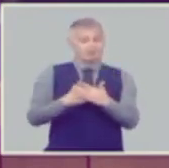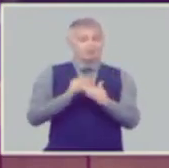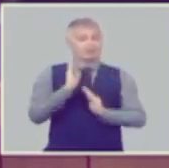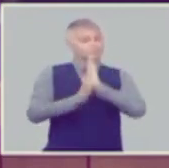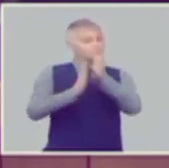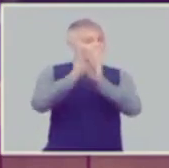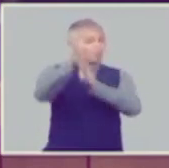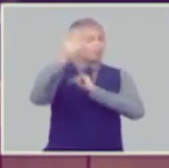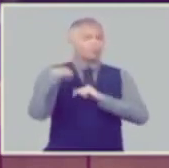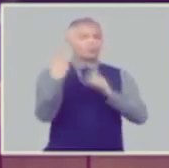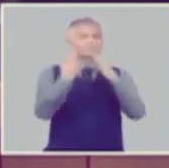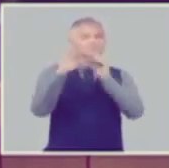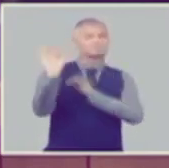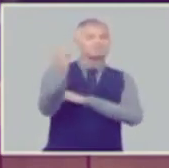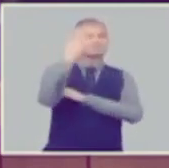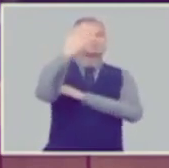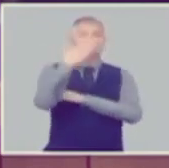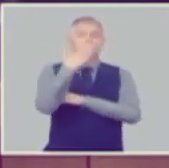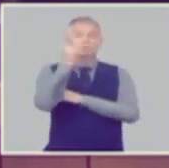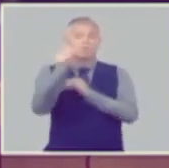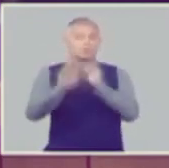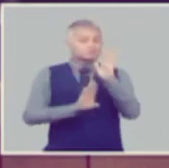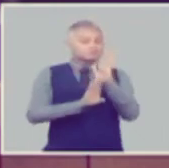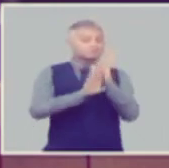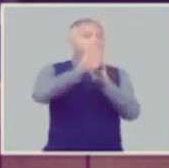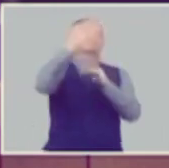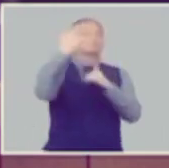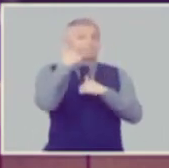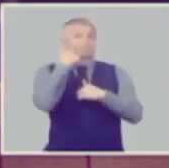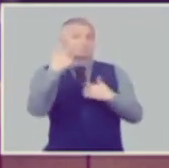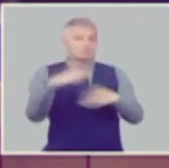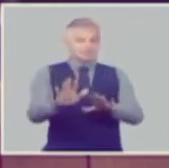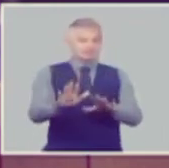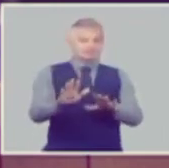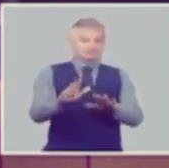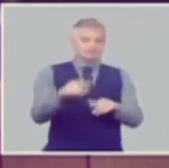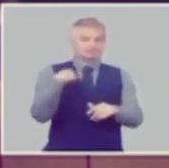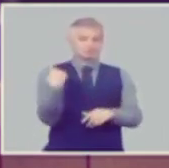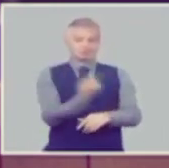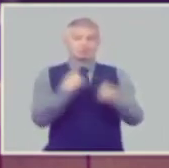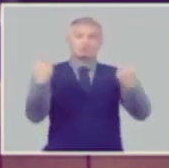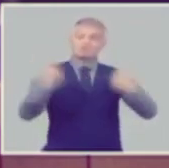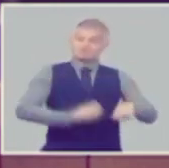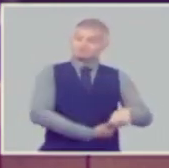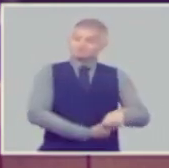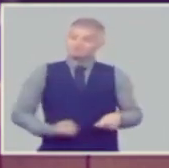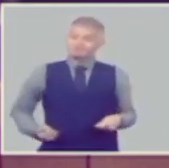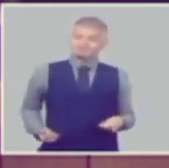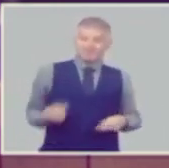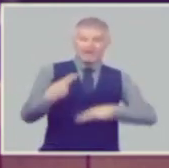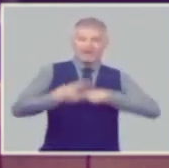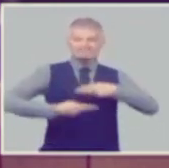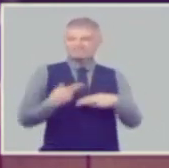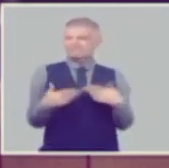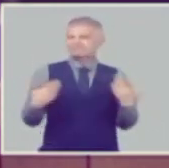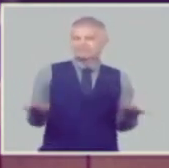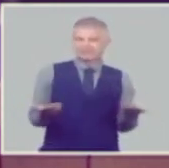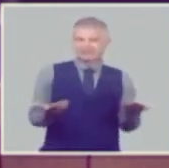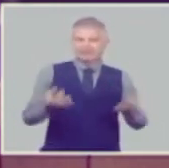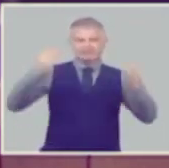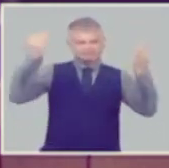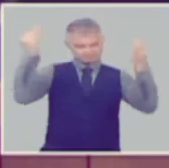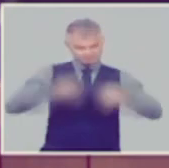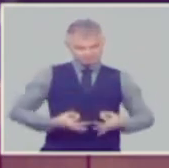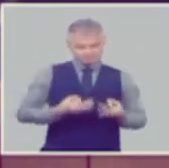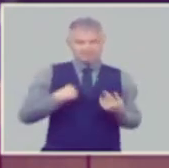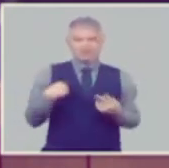perfeccionamiento y de la continuidad. Debemos consagrarnos a convertir en hechos la convicción compartida de que la